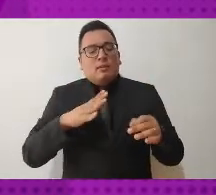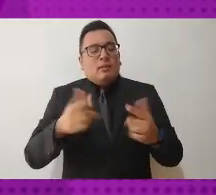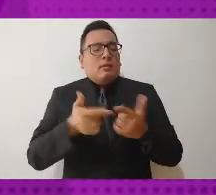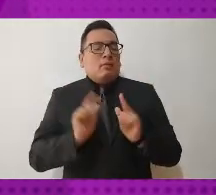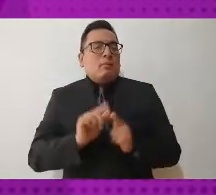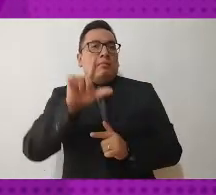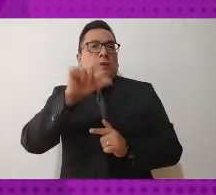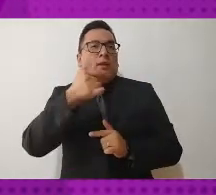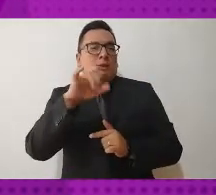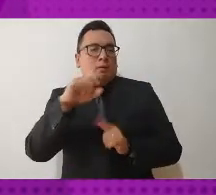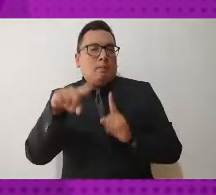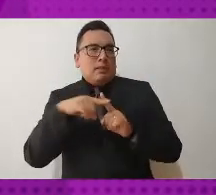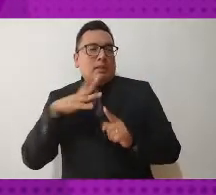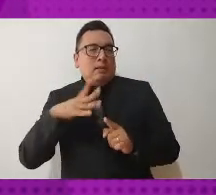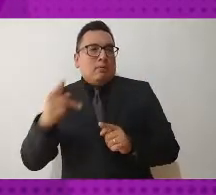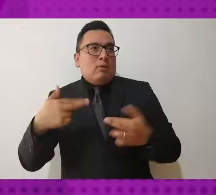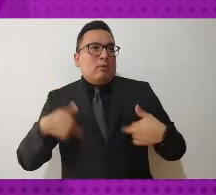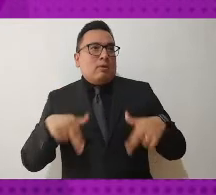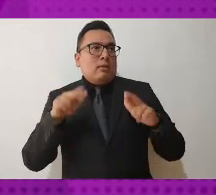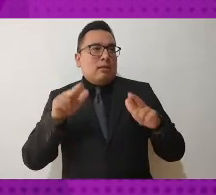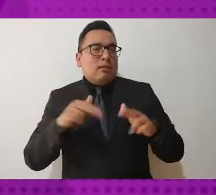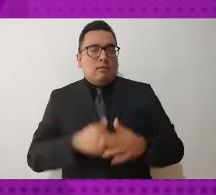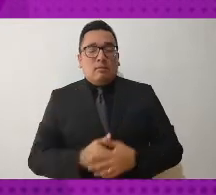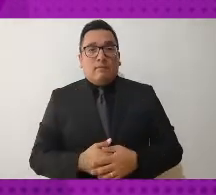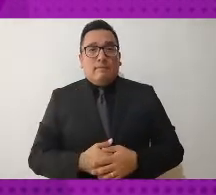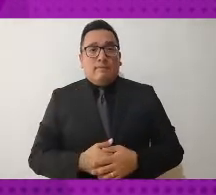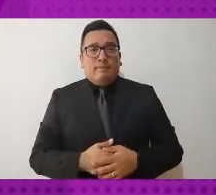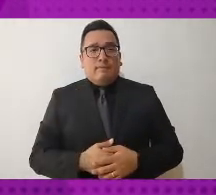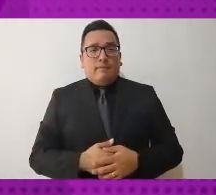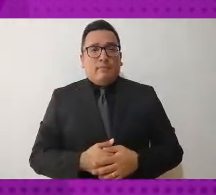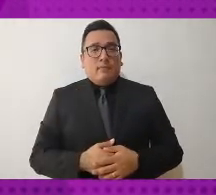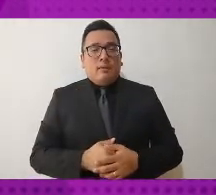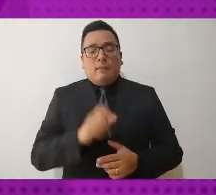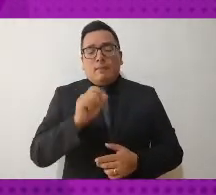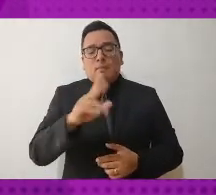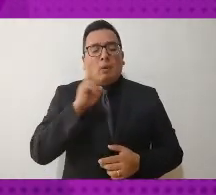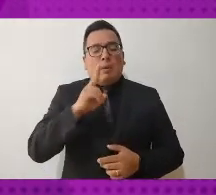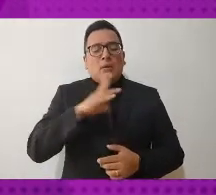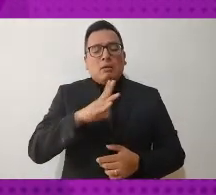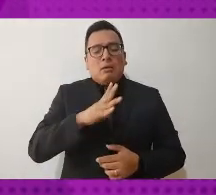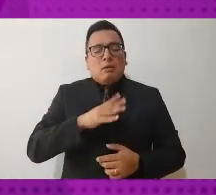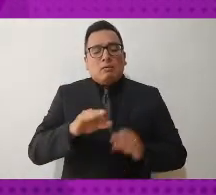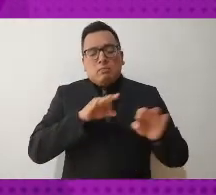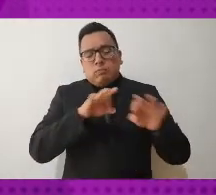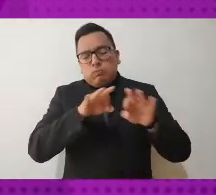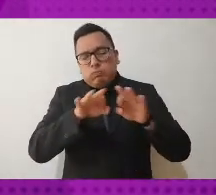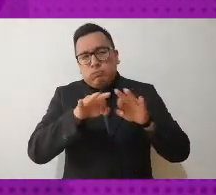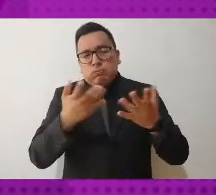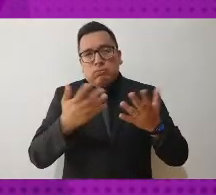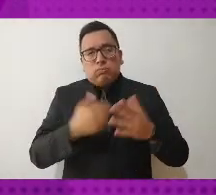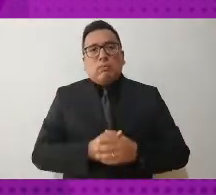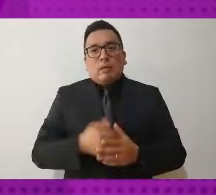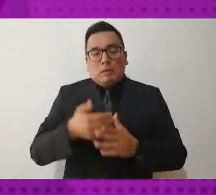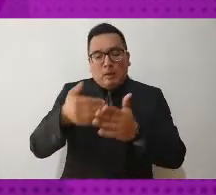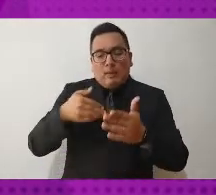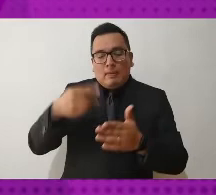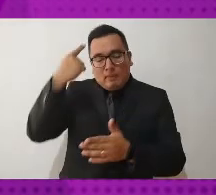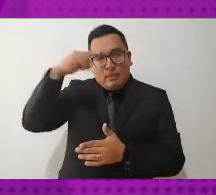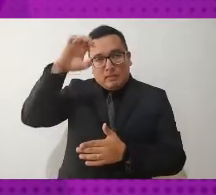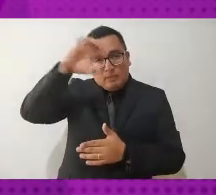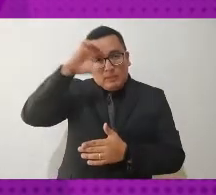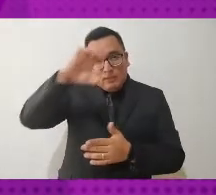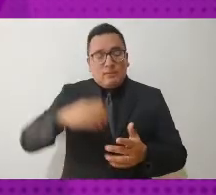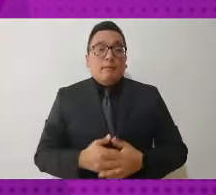que la comunidad sea quienes esté representando a la propia comunidad y que realmente tengan trabajo previo hecho